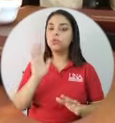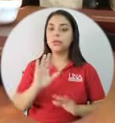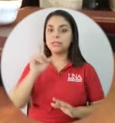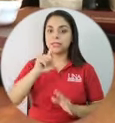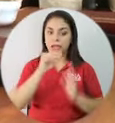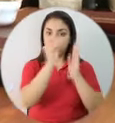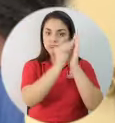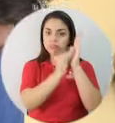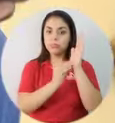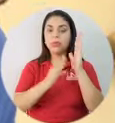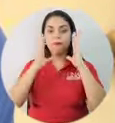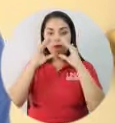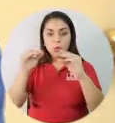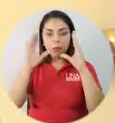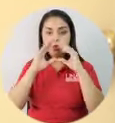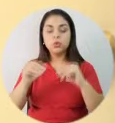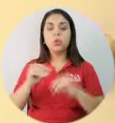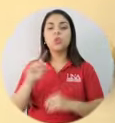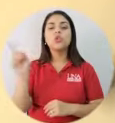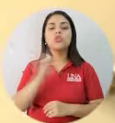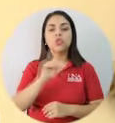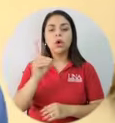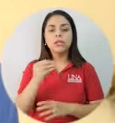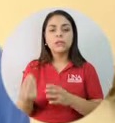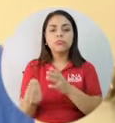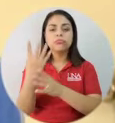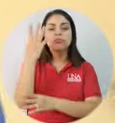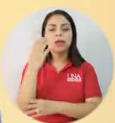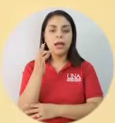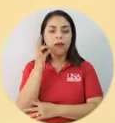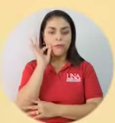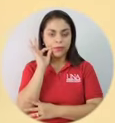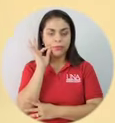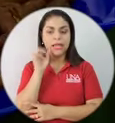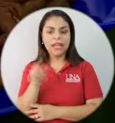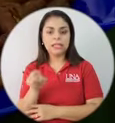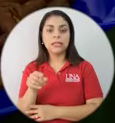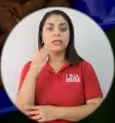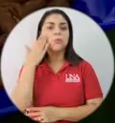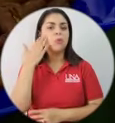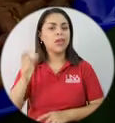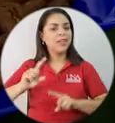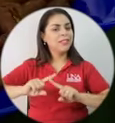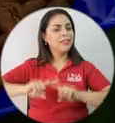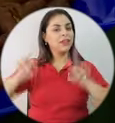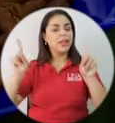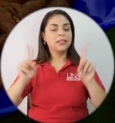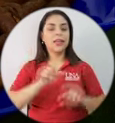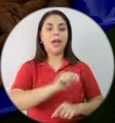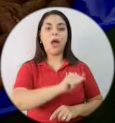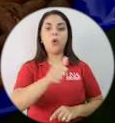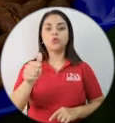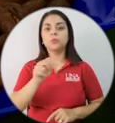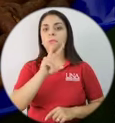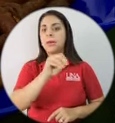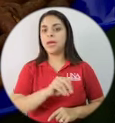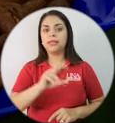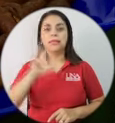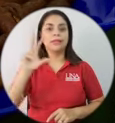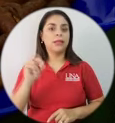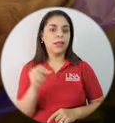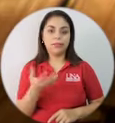detrás de eso. El consumidor requiere información, requiere saber de dónde surge ese café y por qué puede diferenciarse de